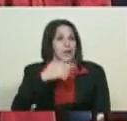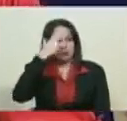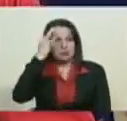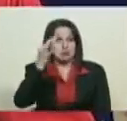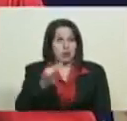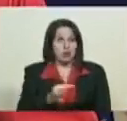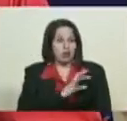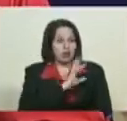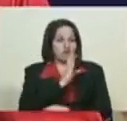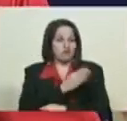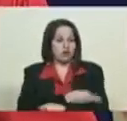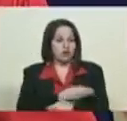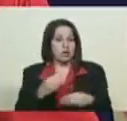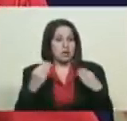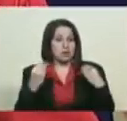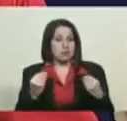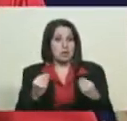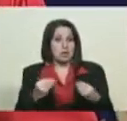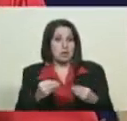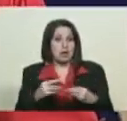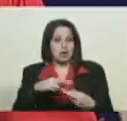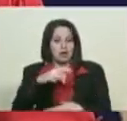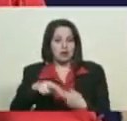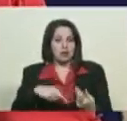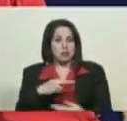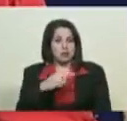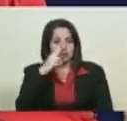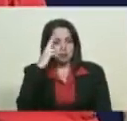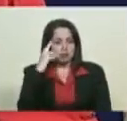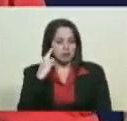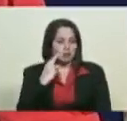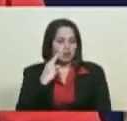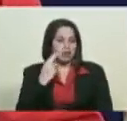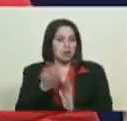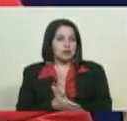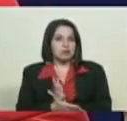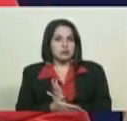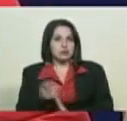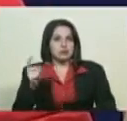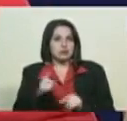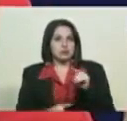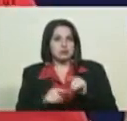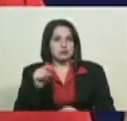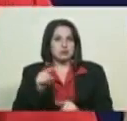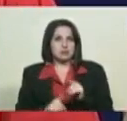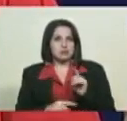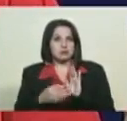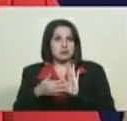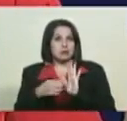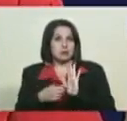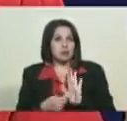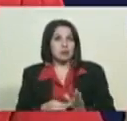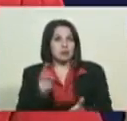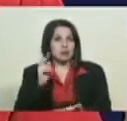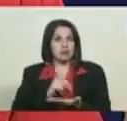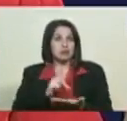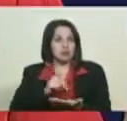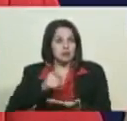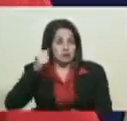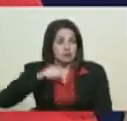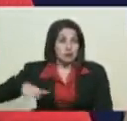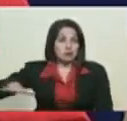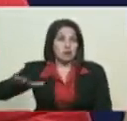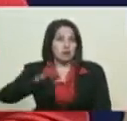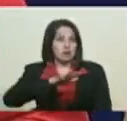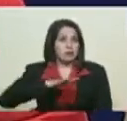con la fortaleza de la Revolución Bolivariana, nosotros vamos a seguir incrementando los niveles de participación de nuestro pueblo,